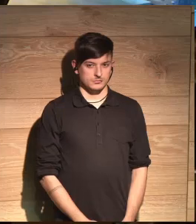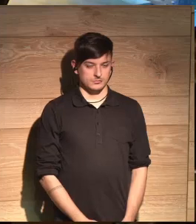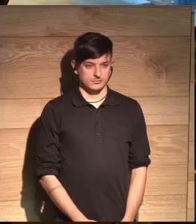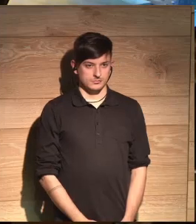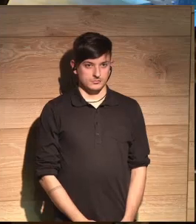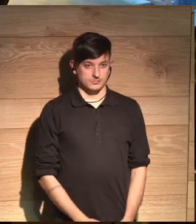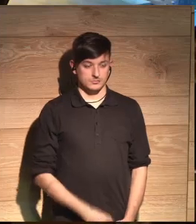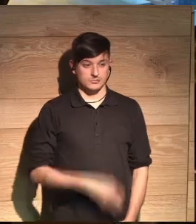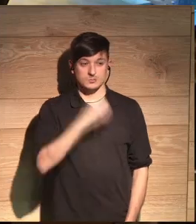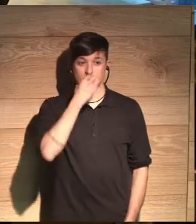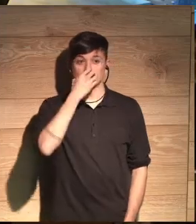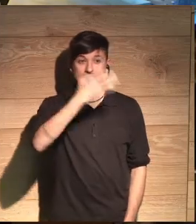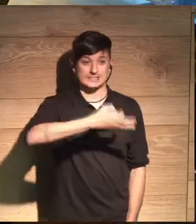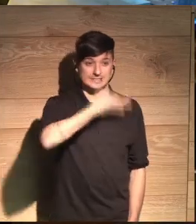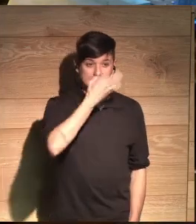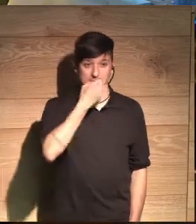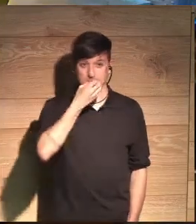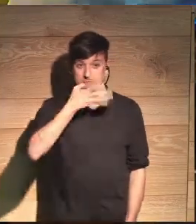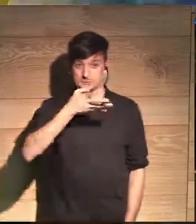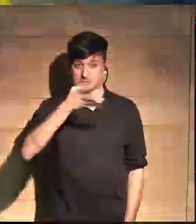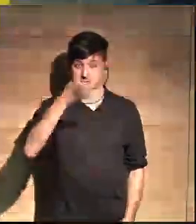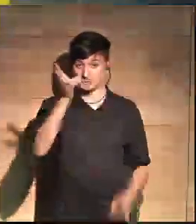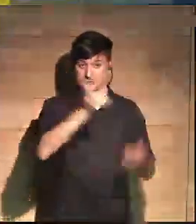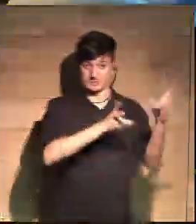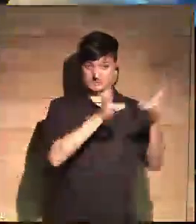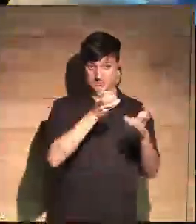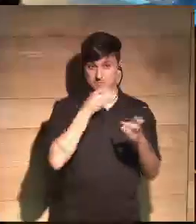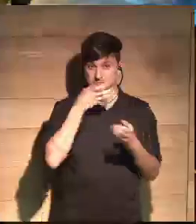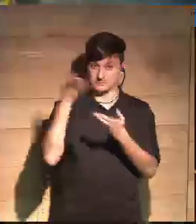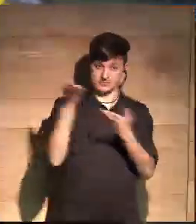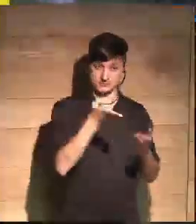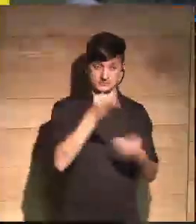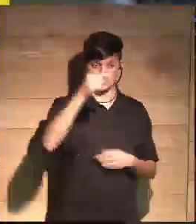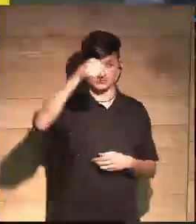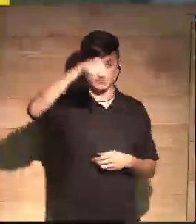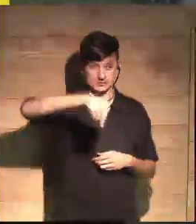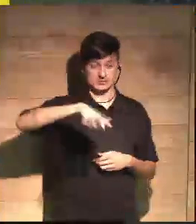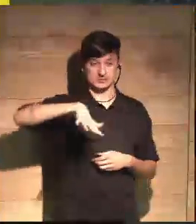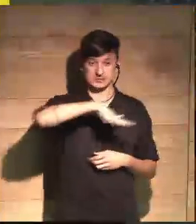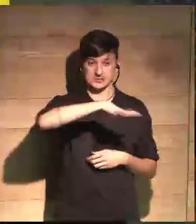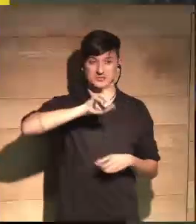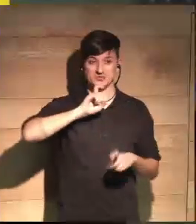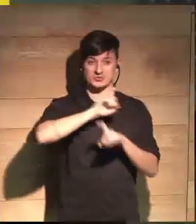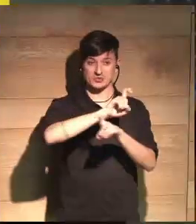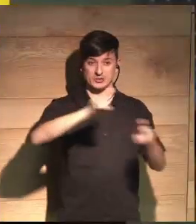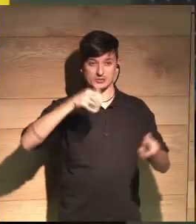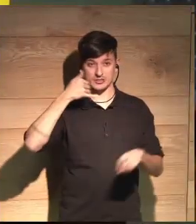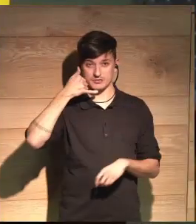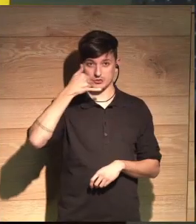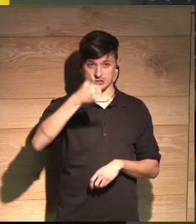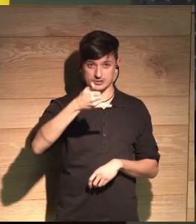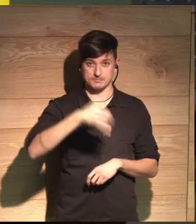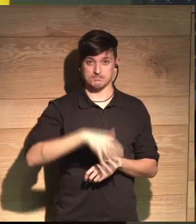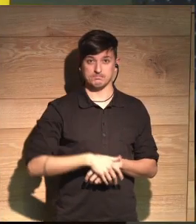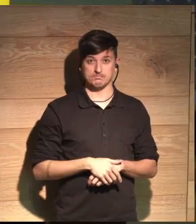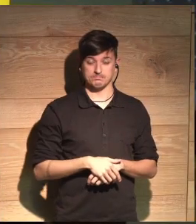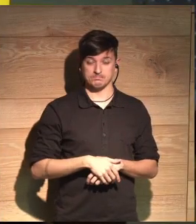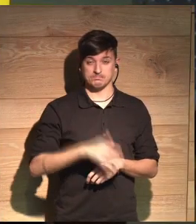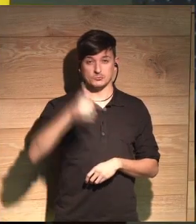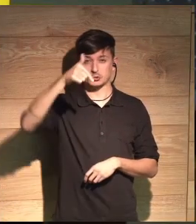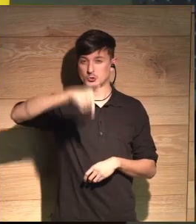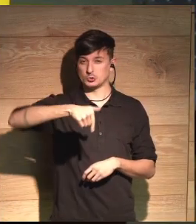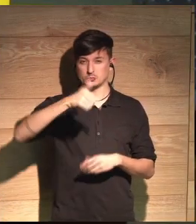sí buenas tardes bienvenidos a de fundación telefónica hoy es